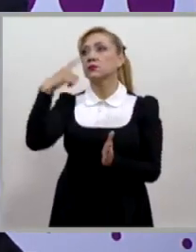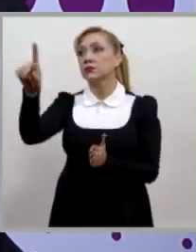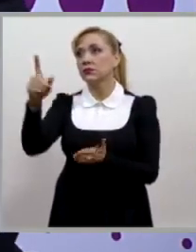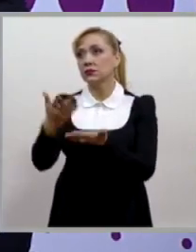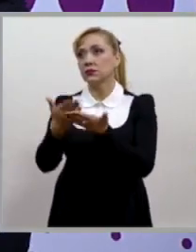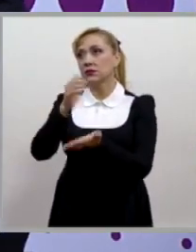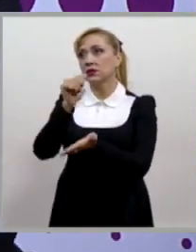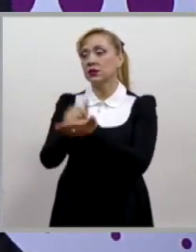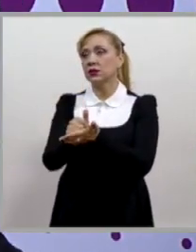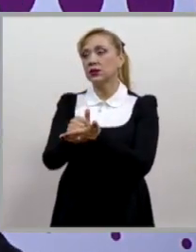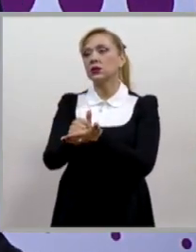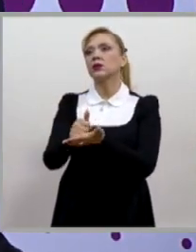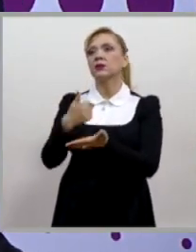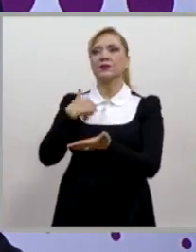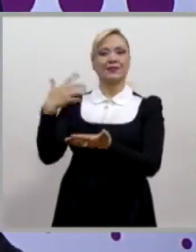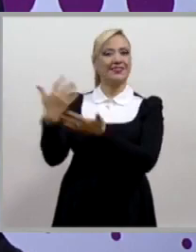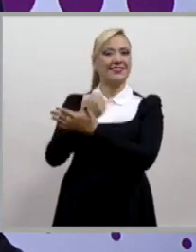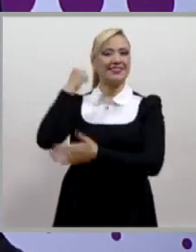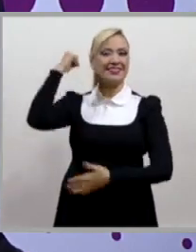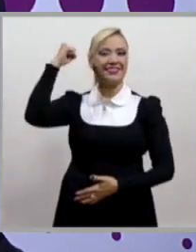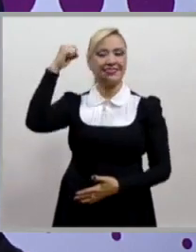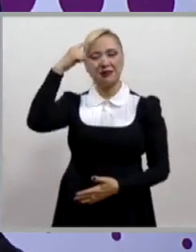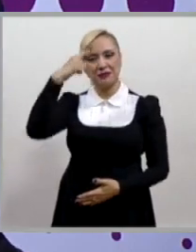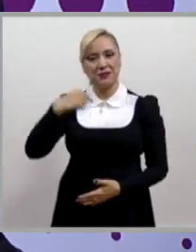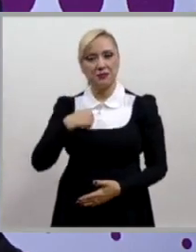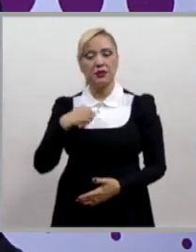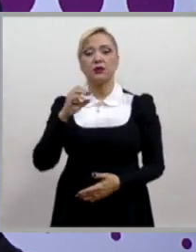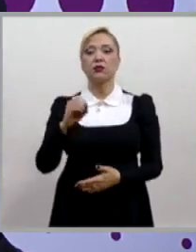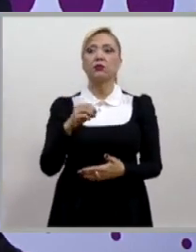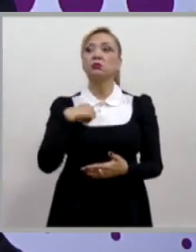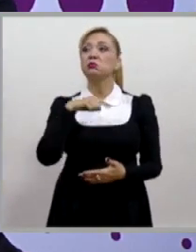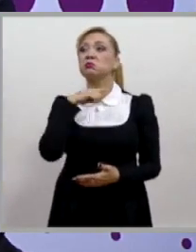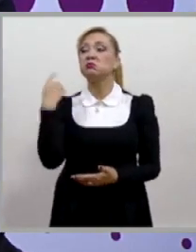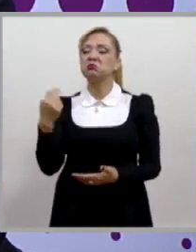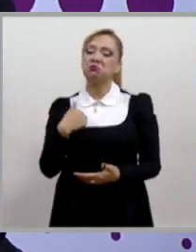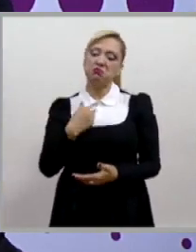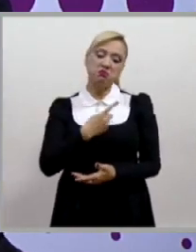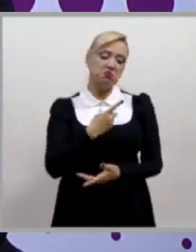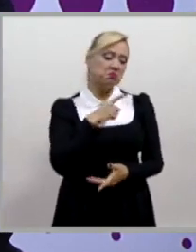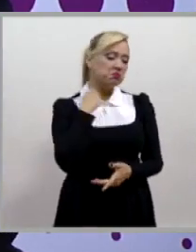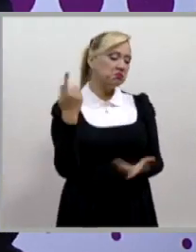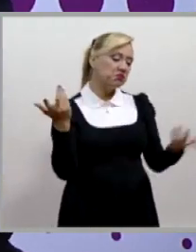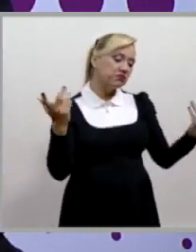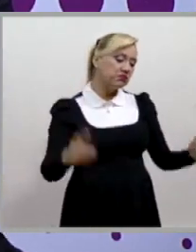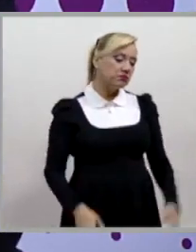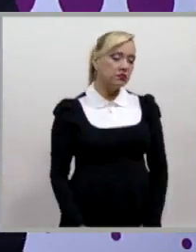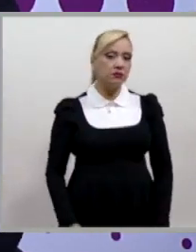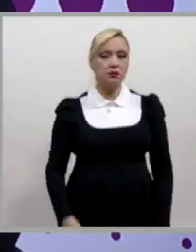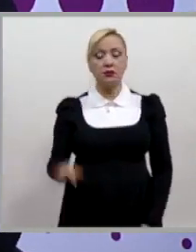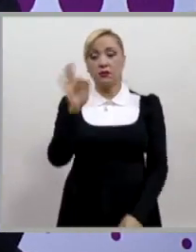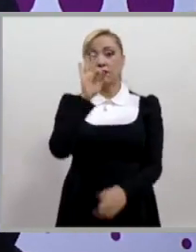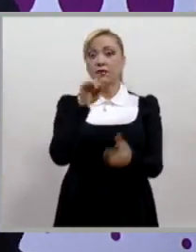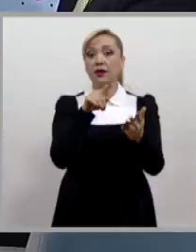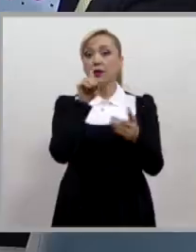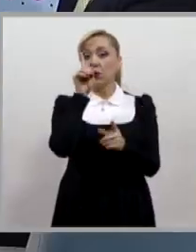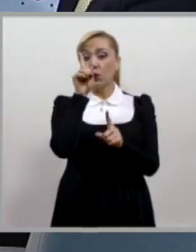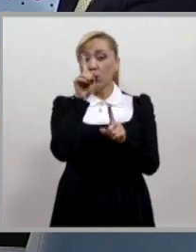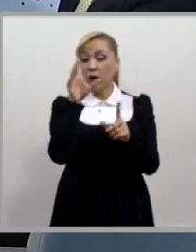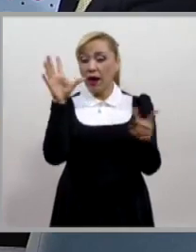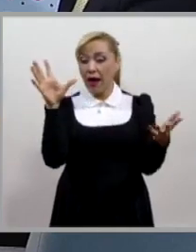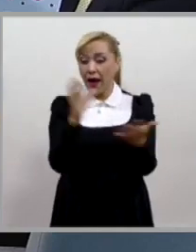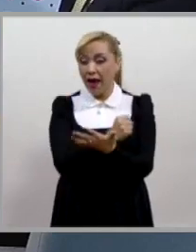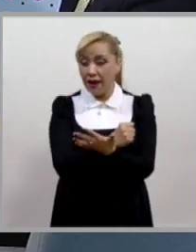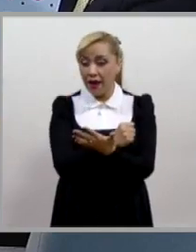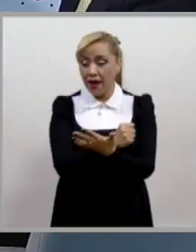perdí yo y no los demás. En los DESCA no es así. Con que uno gane, genera beneficios para todos, o en